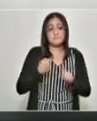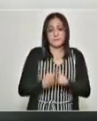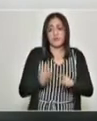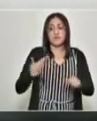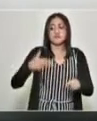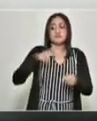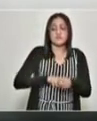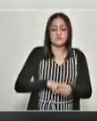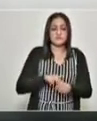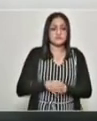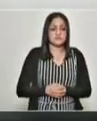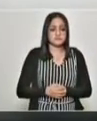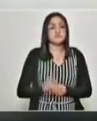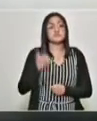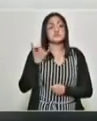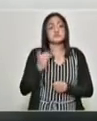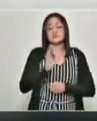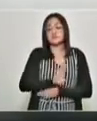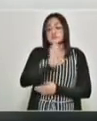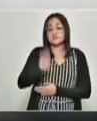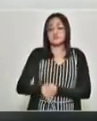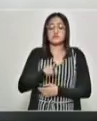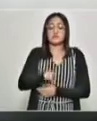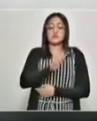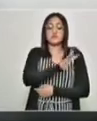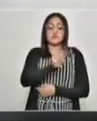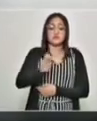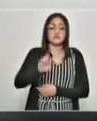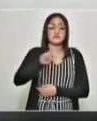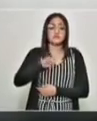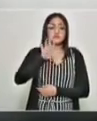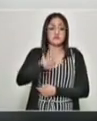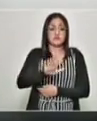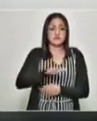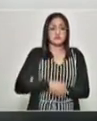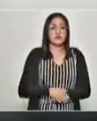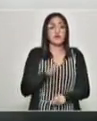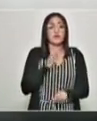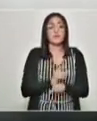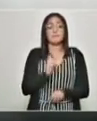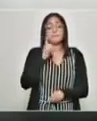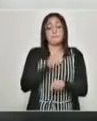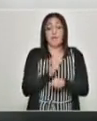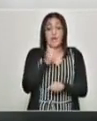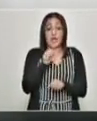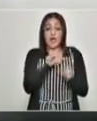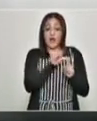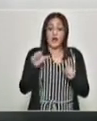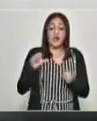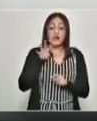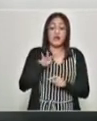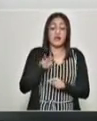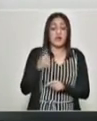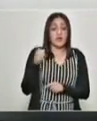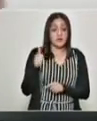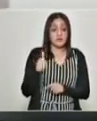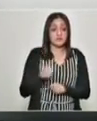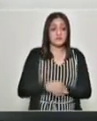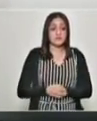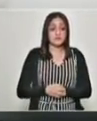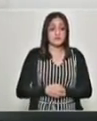pacientes más. Y defunciones, 375. Esto del 1 de agosto al 19 de